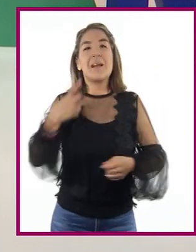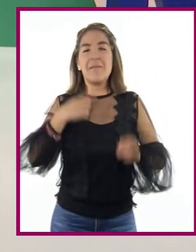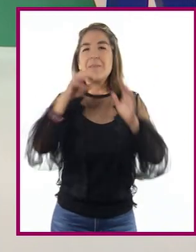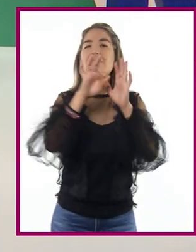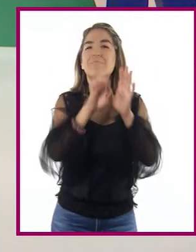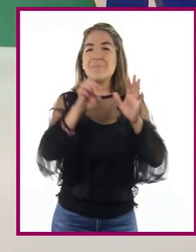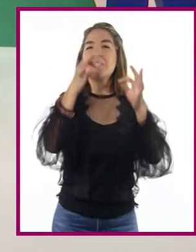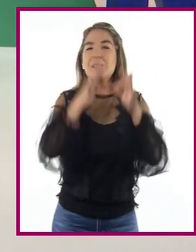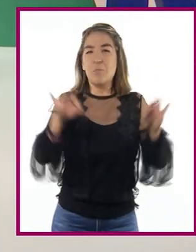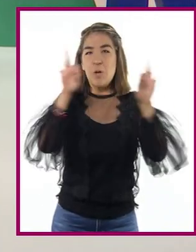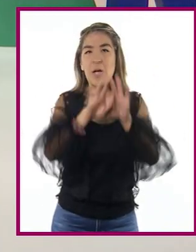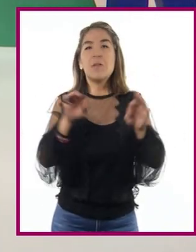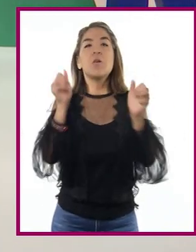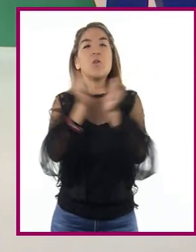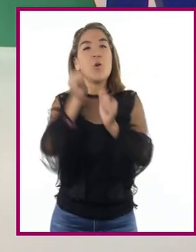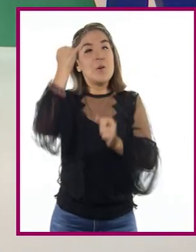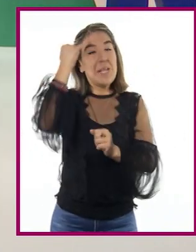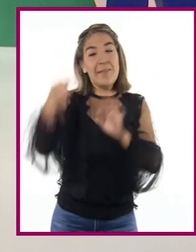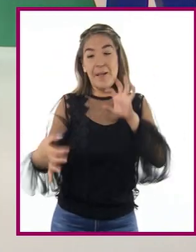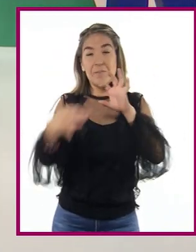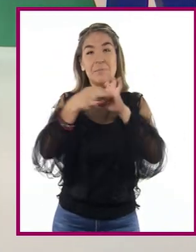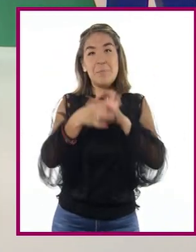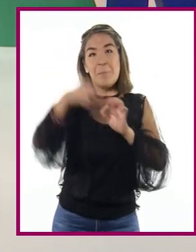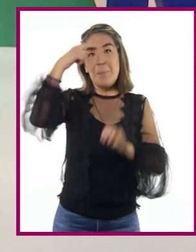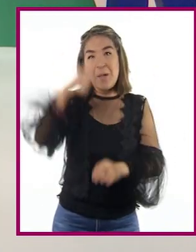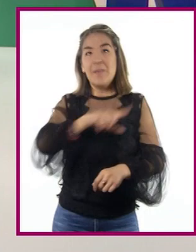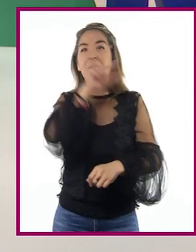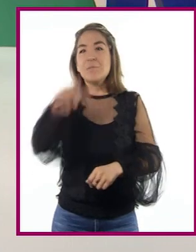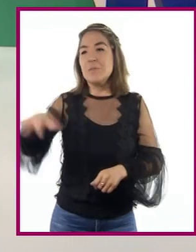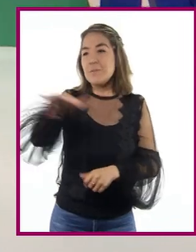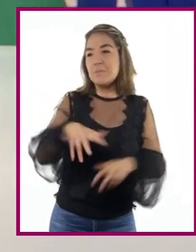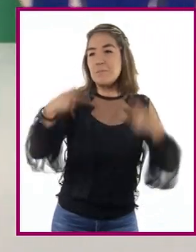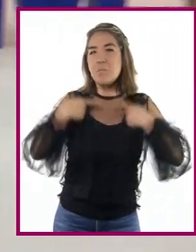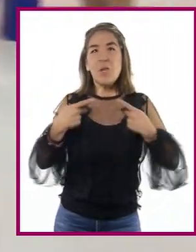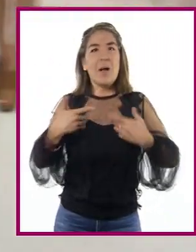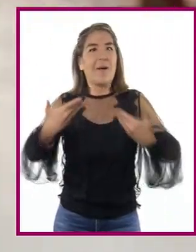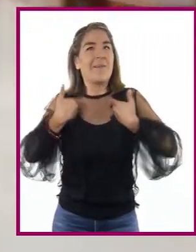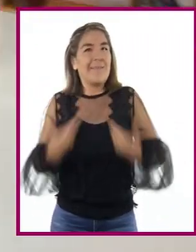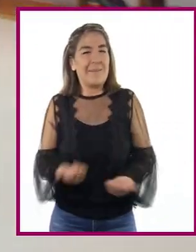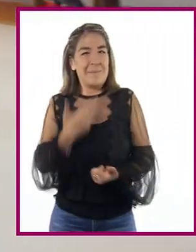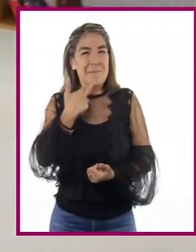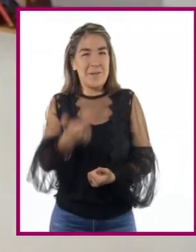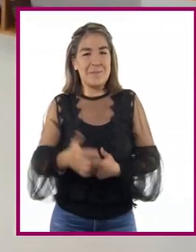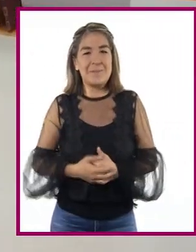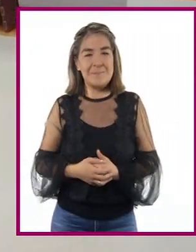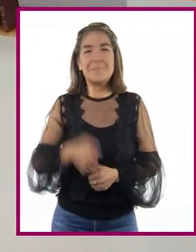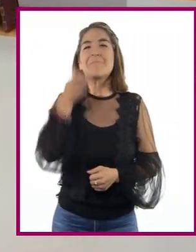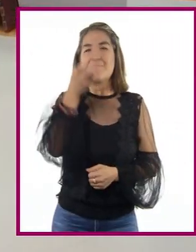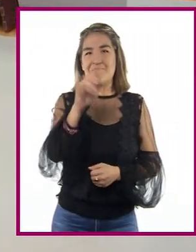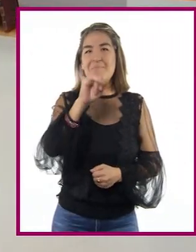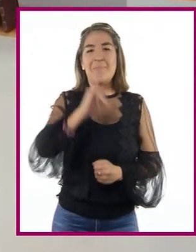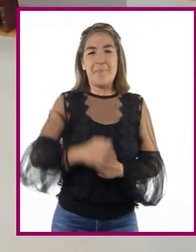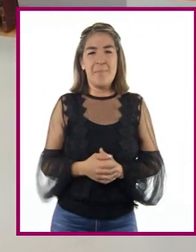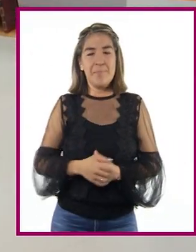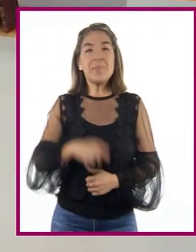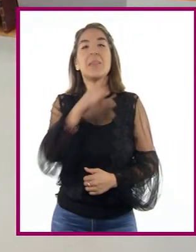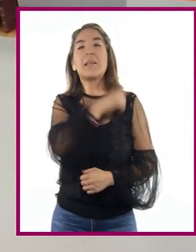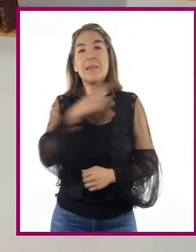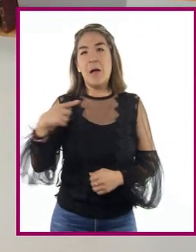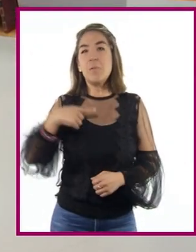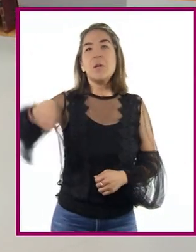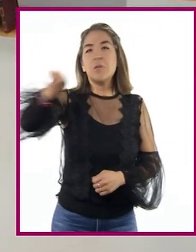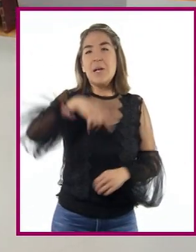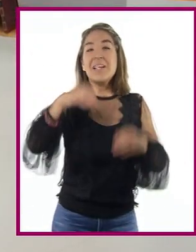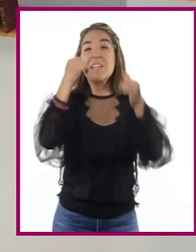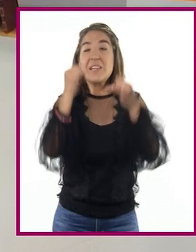conectamos nuestras ideas para hacerlas llegar a los otros. Así es. Idealmente debemos tener